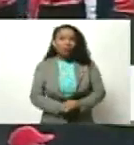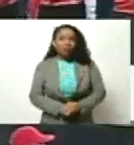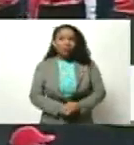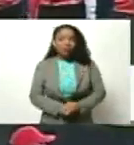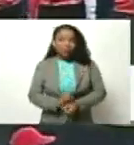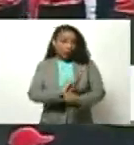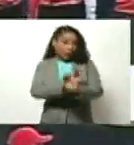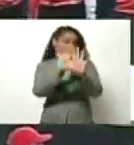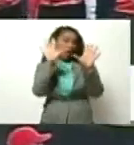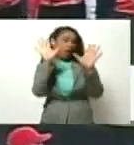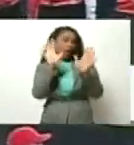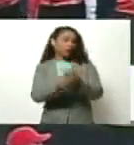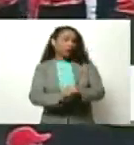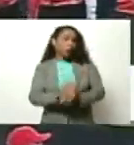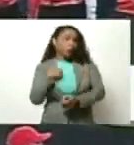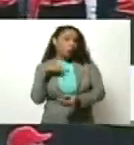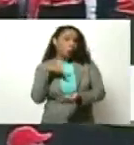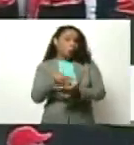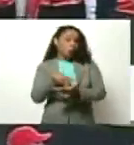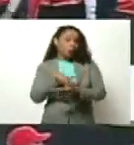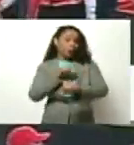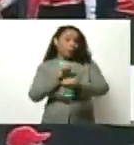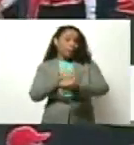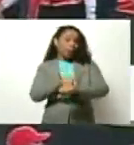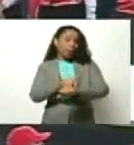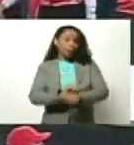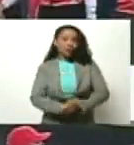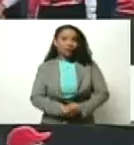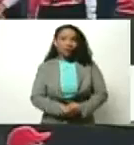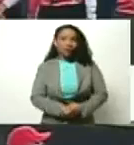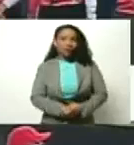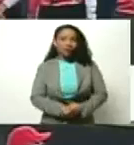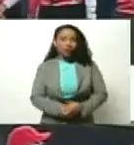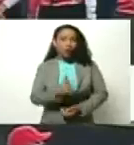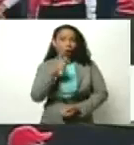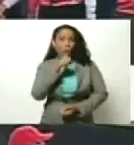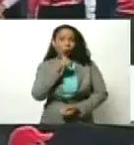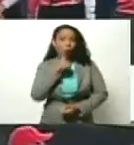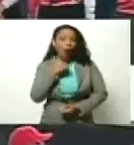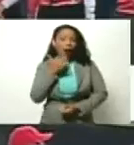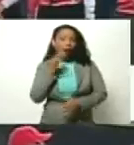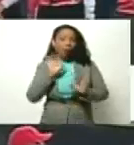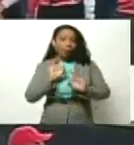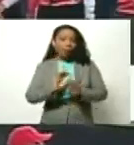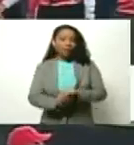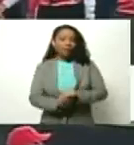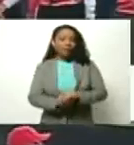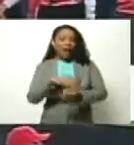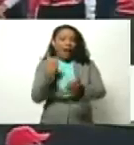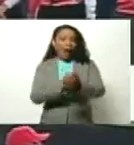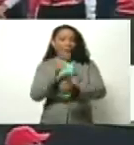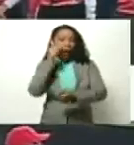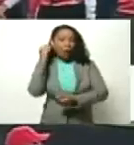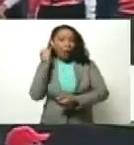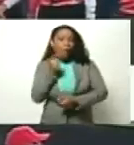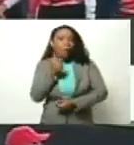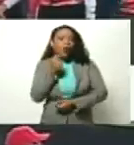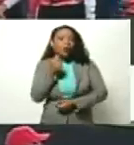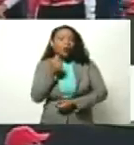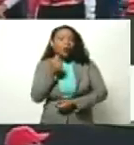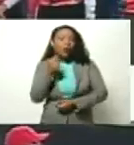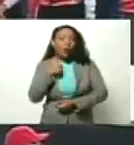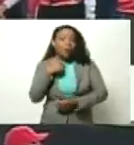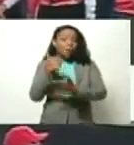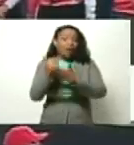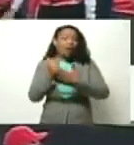claro Llegué temprano No hay novedad amigos hermanos hombres que somos poquito Aquí le voy a dar un consejo que